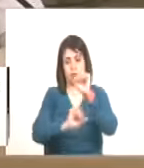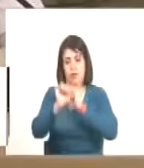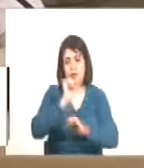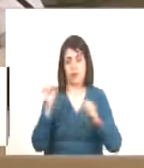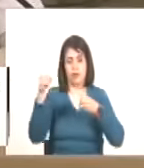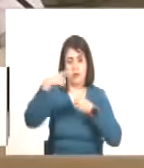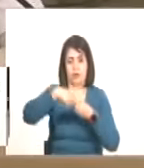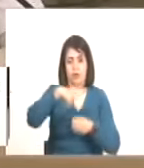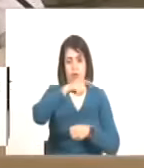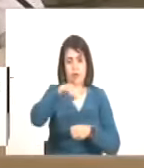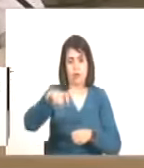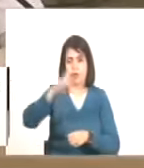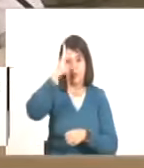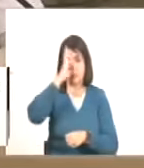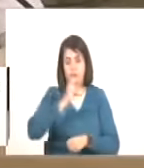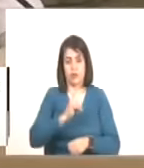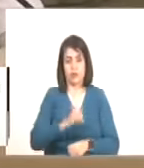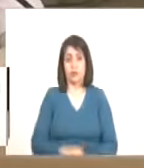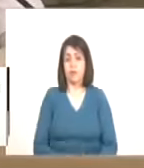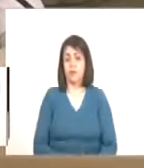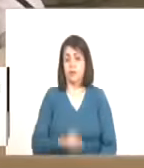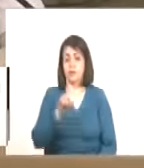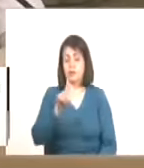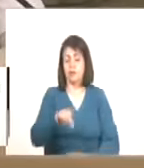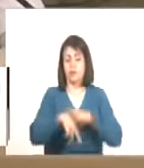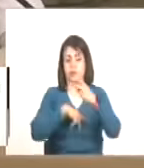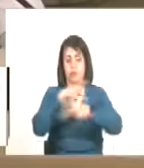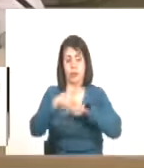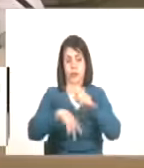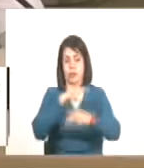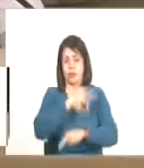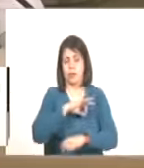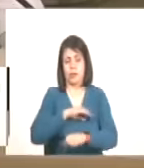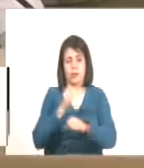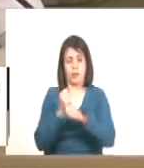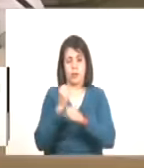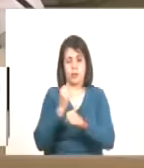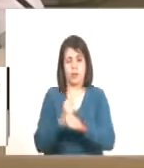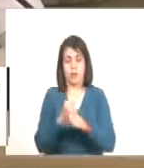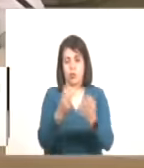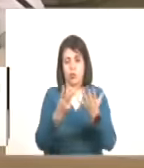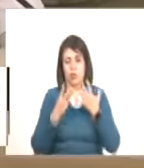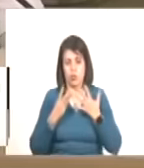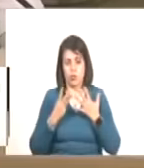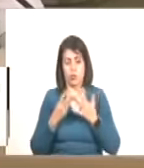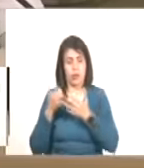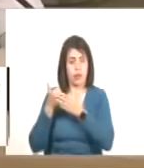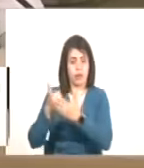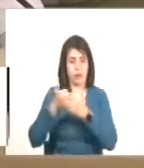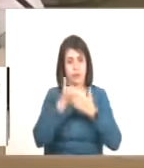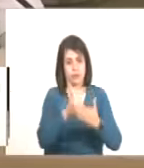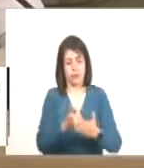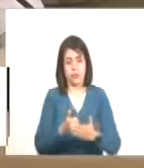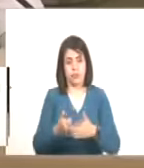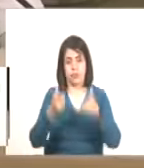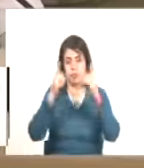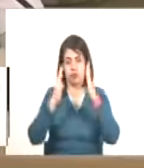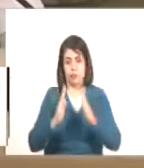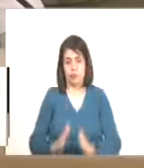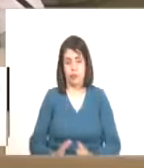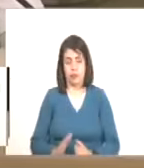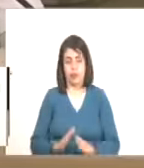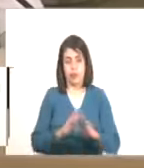la inclusión de las personas con discapacidad en el proceso social de trabajo. 8. Colaborar con las